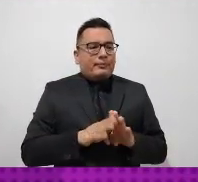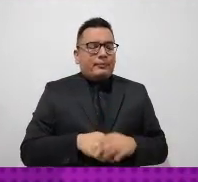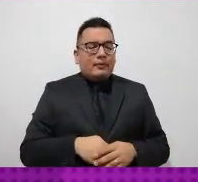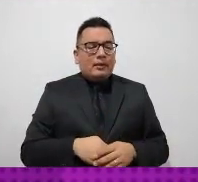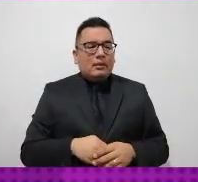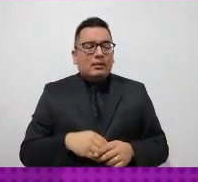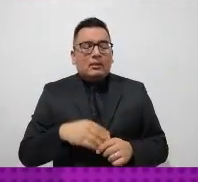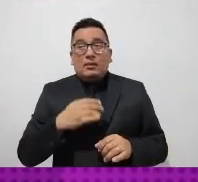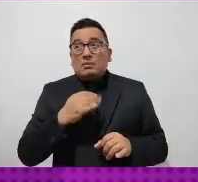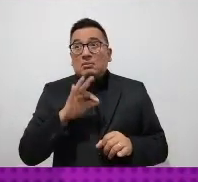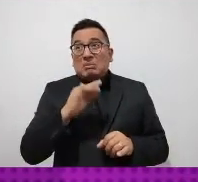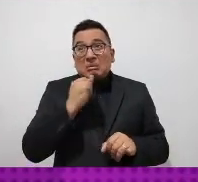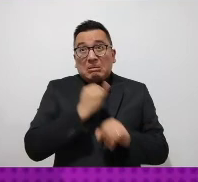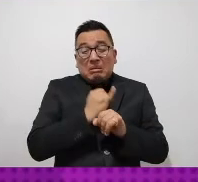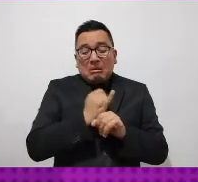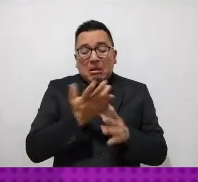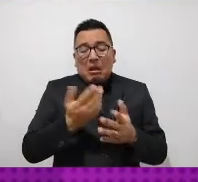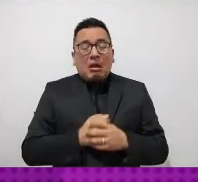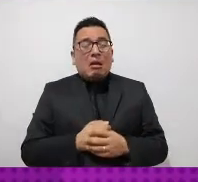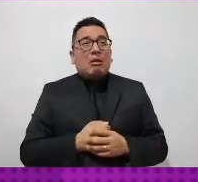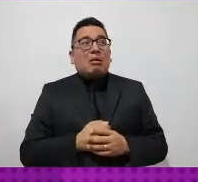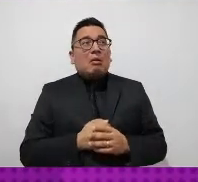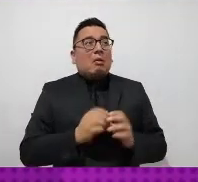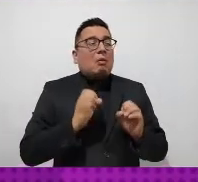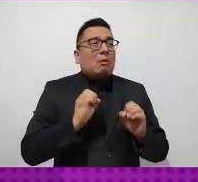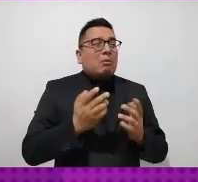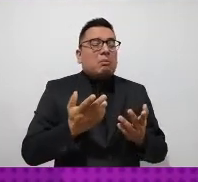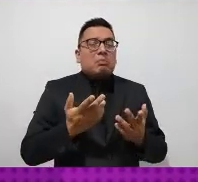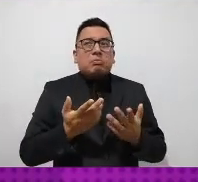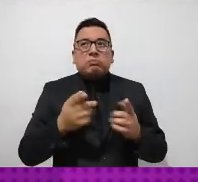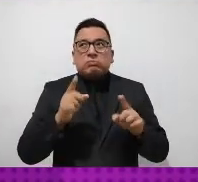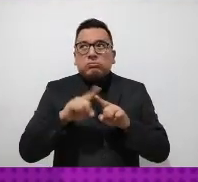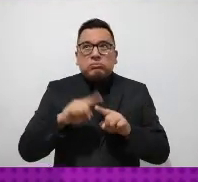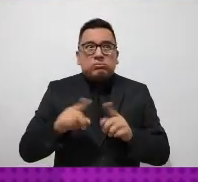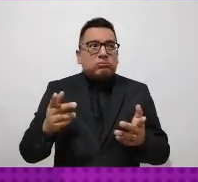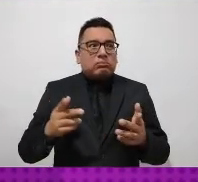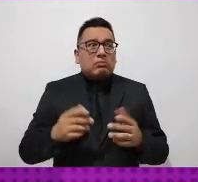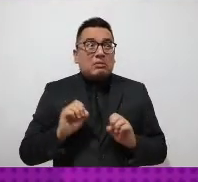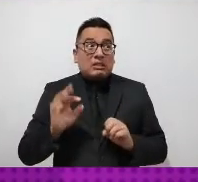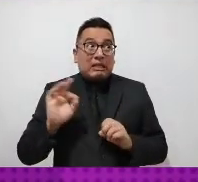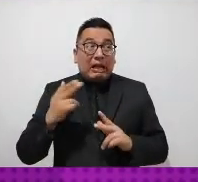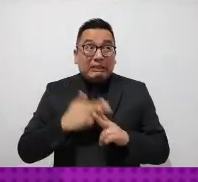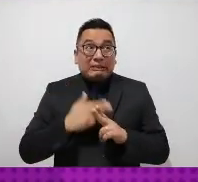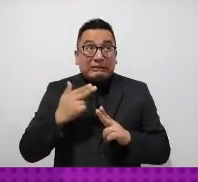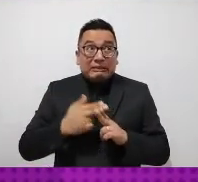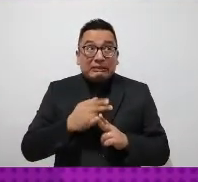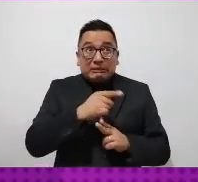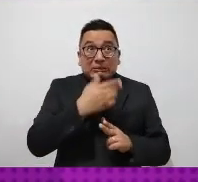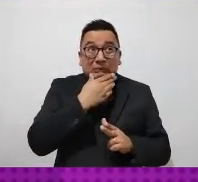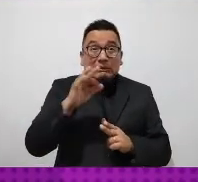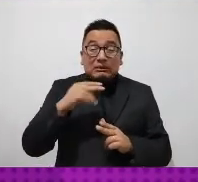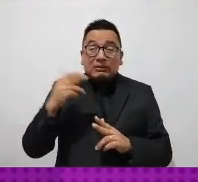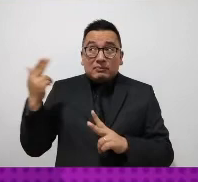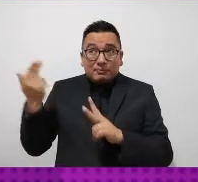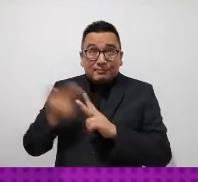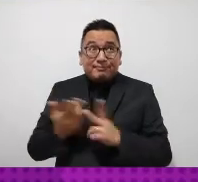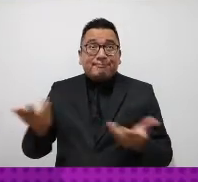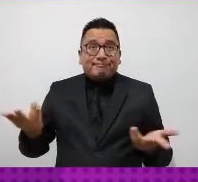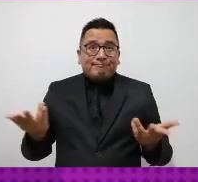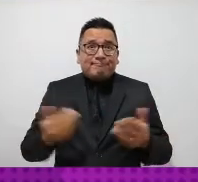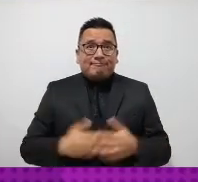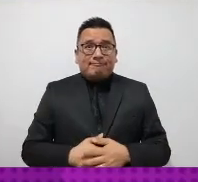sociales, de manera verbal, hasta la violencia física y desgraciadamente terminar en casos de feminicidio. Sí, por mencionar